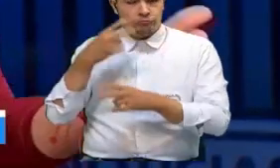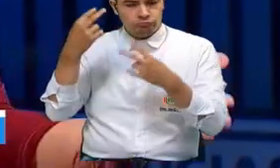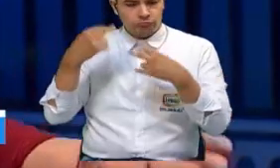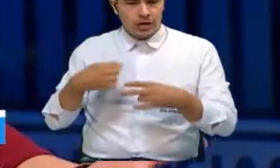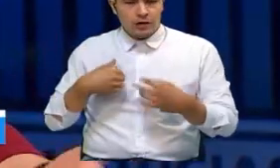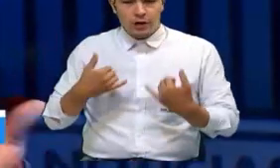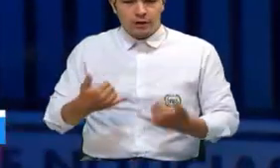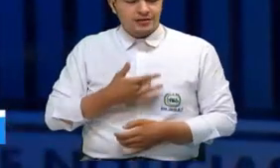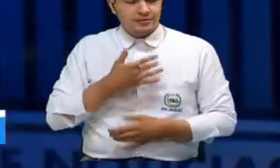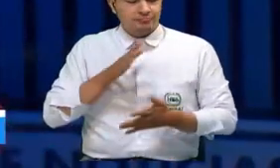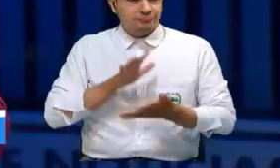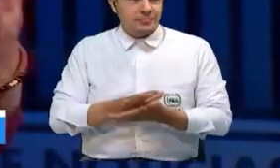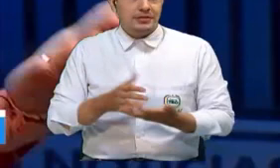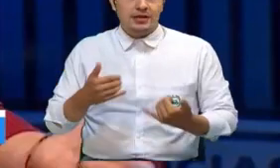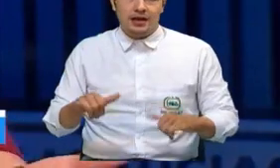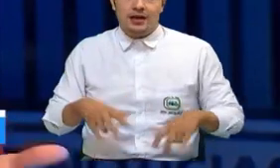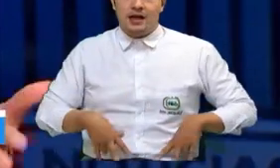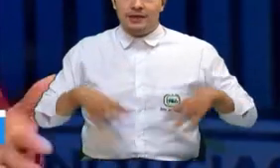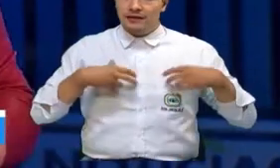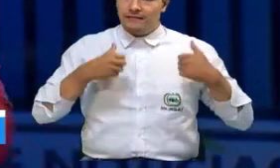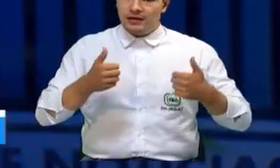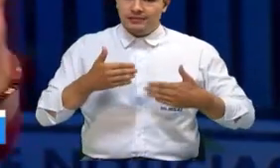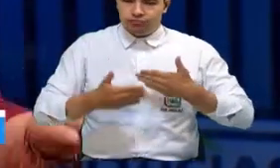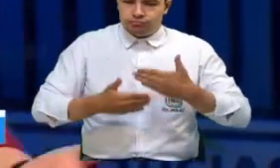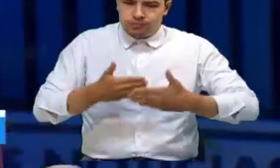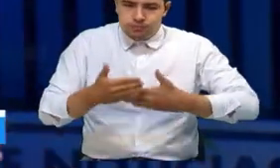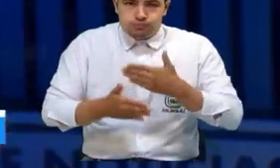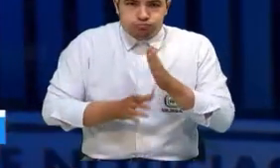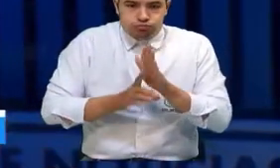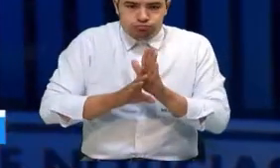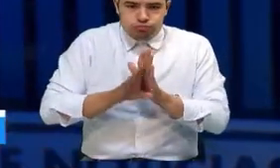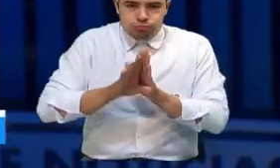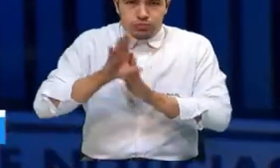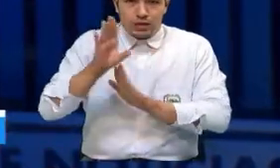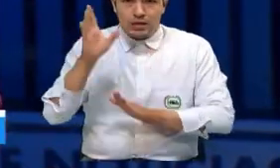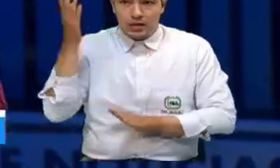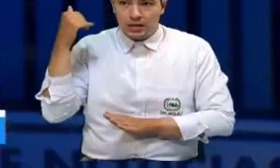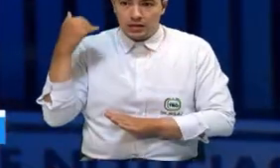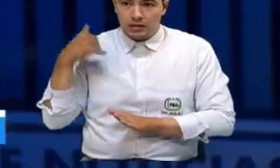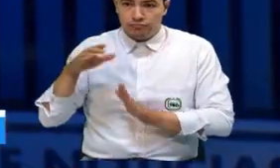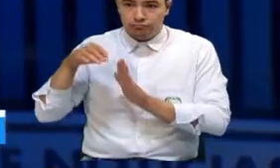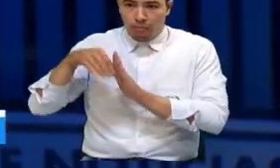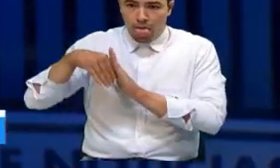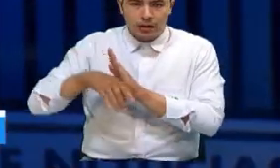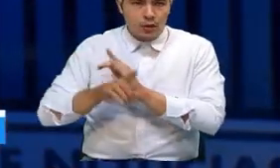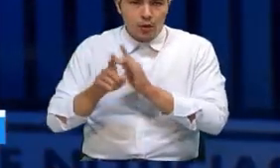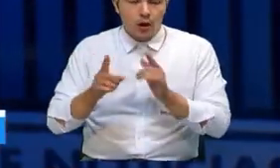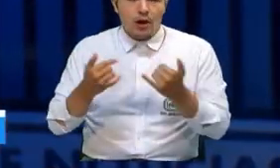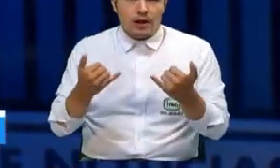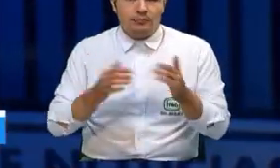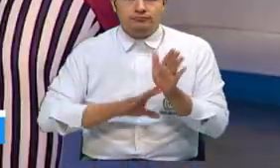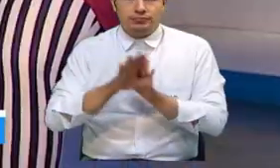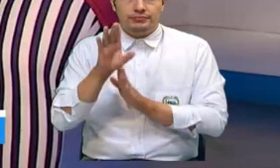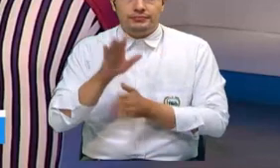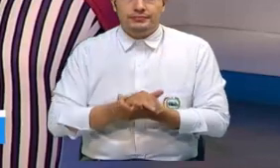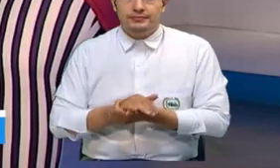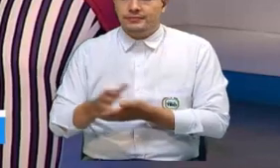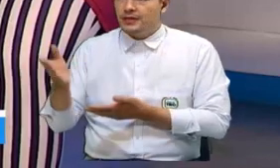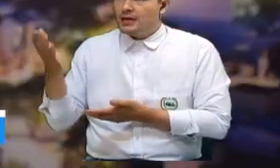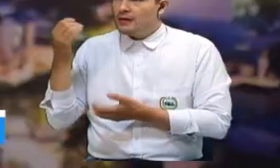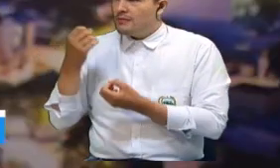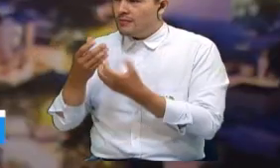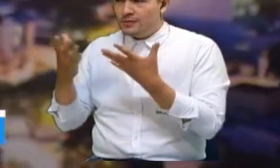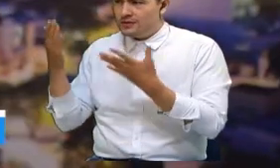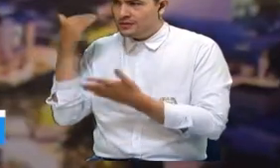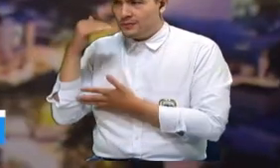fresca, ya perdonamos la vida y vamos echando para adelante, no vamos a quedarnos en los procesos, sino vamos a seguir culminando. Dime. Hay cantidad de mujeres